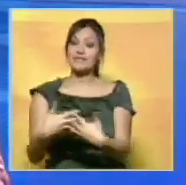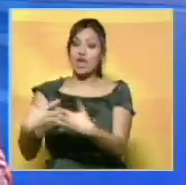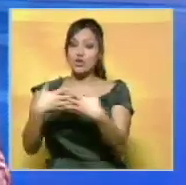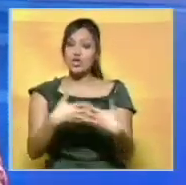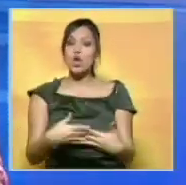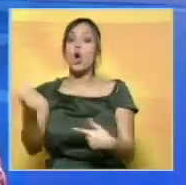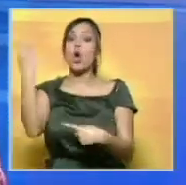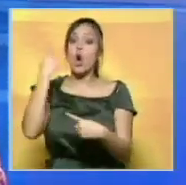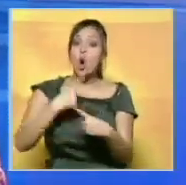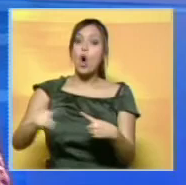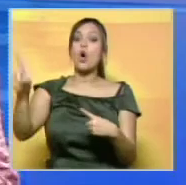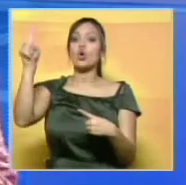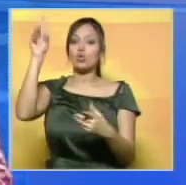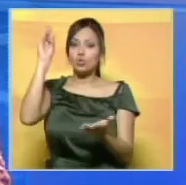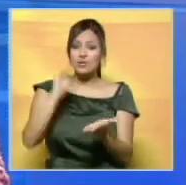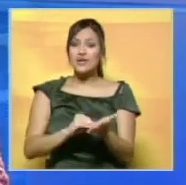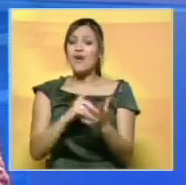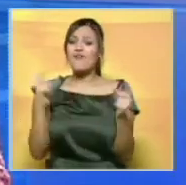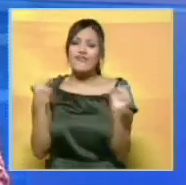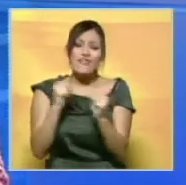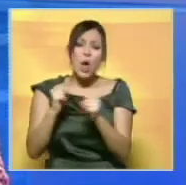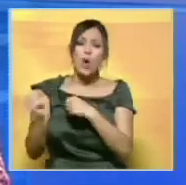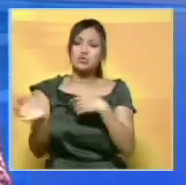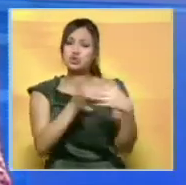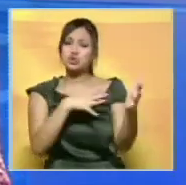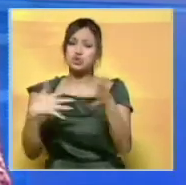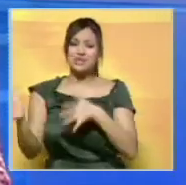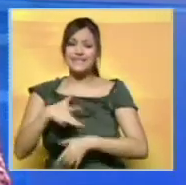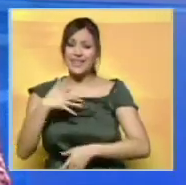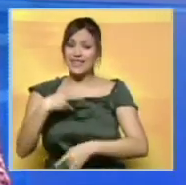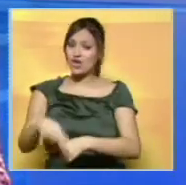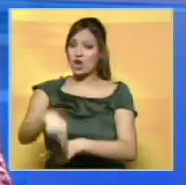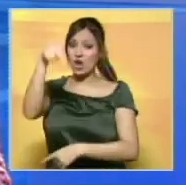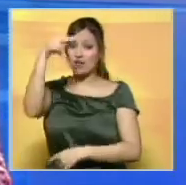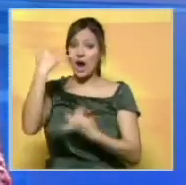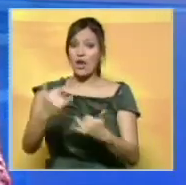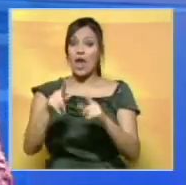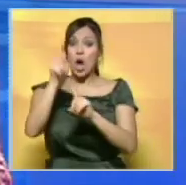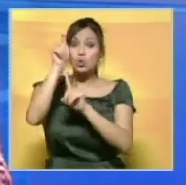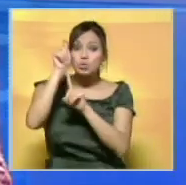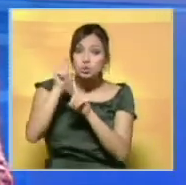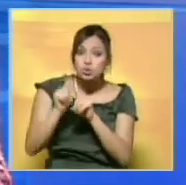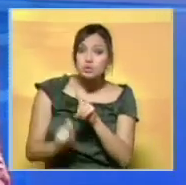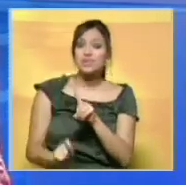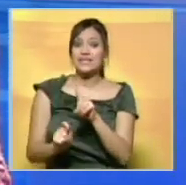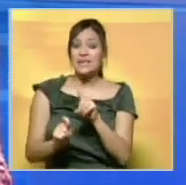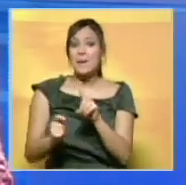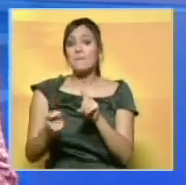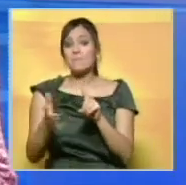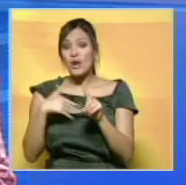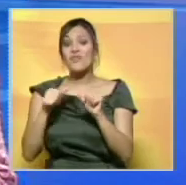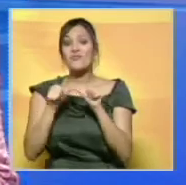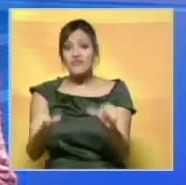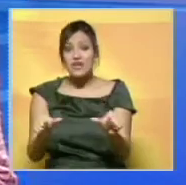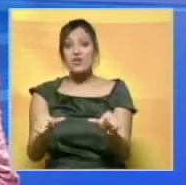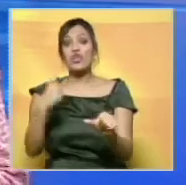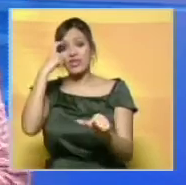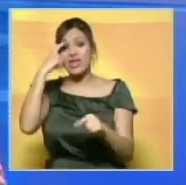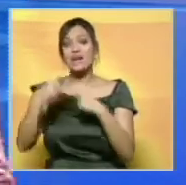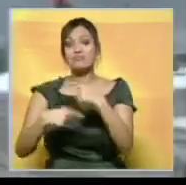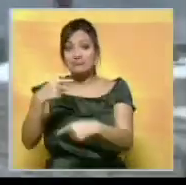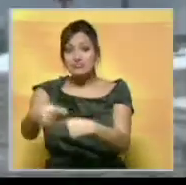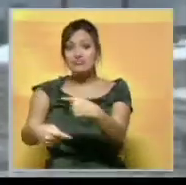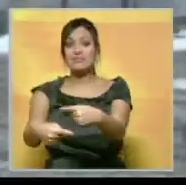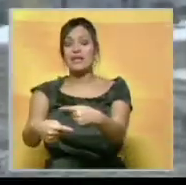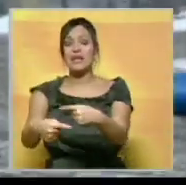Unidos, otra onda de aire polar comenzó a sentirse en el norte, donde se registraron temperaturas gélidas que podrían permanecer durante varios días.